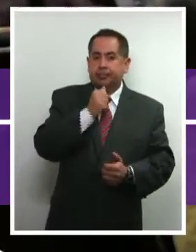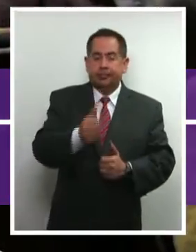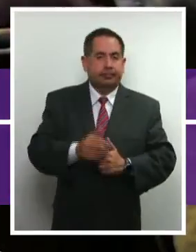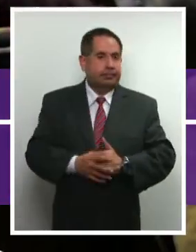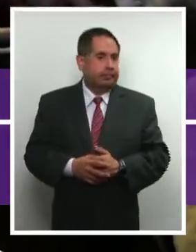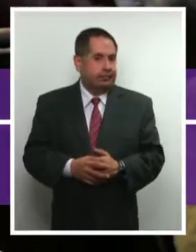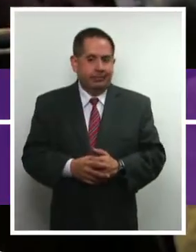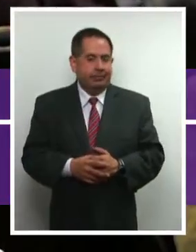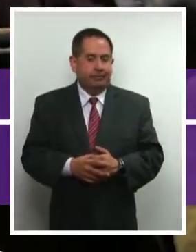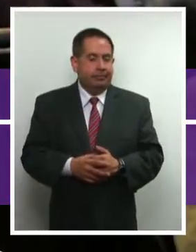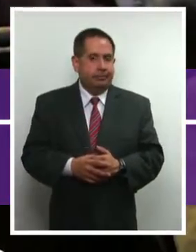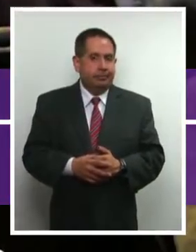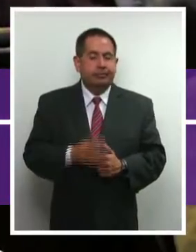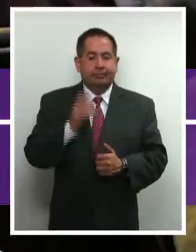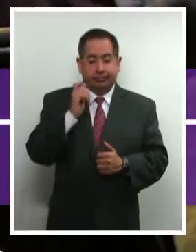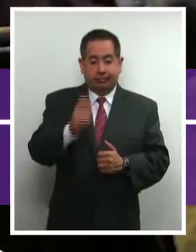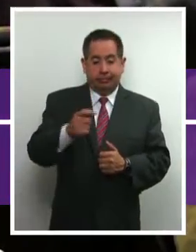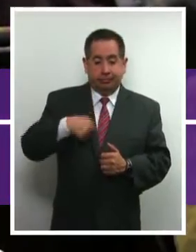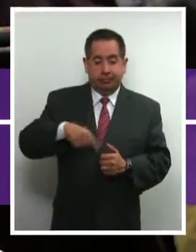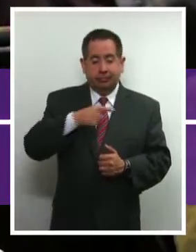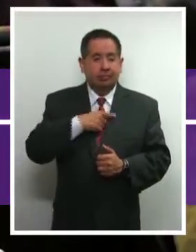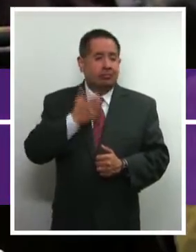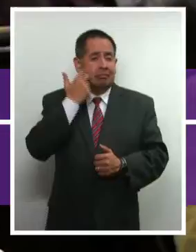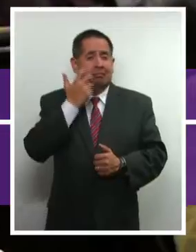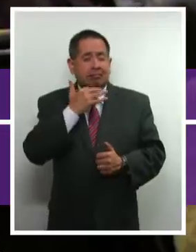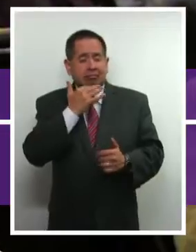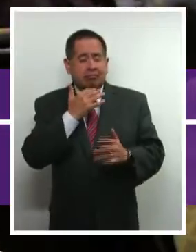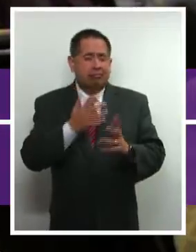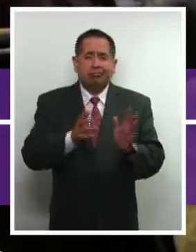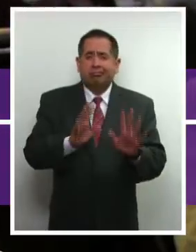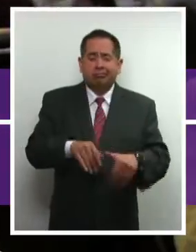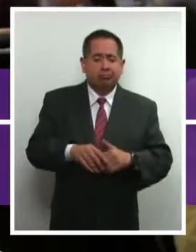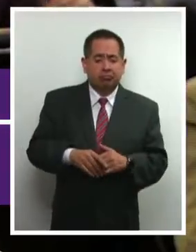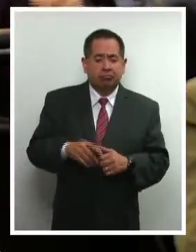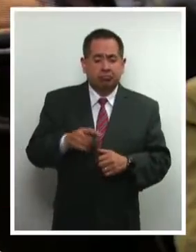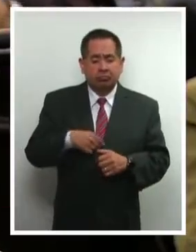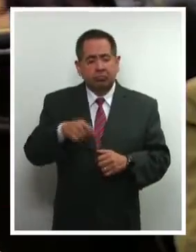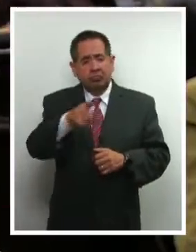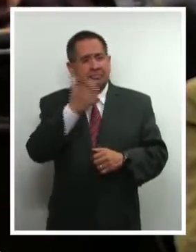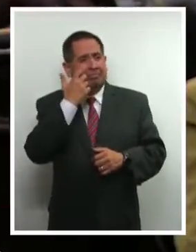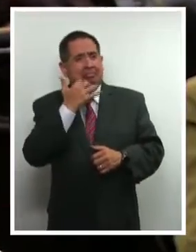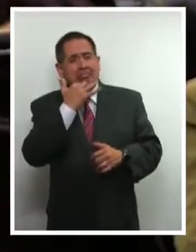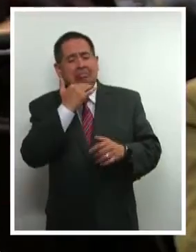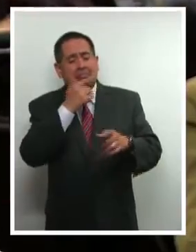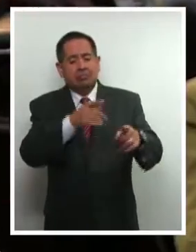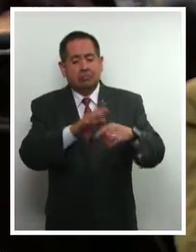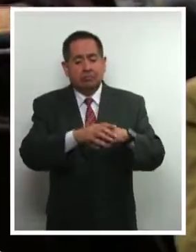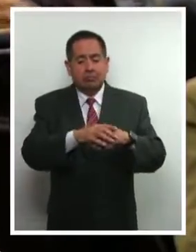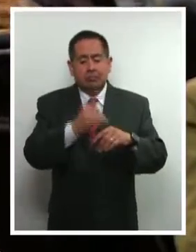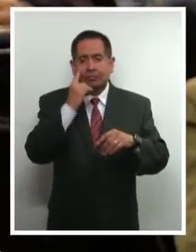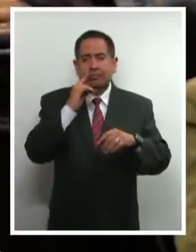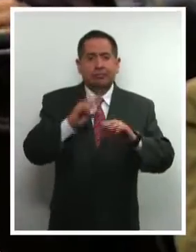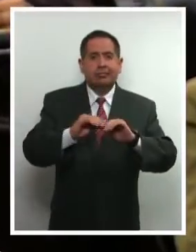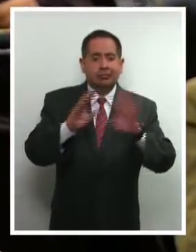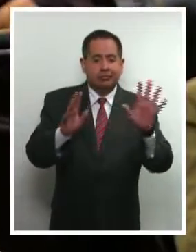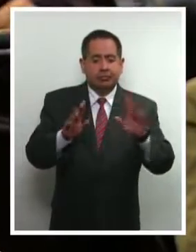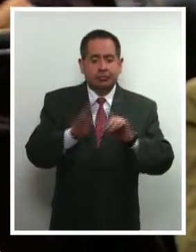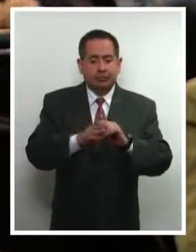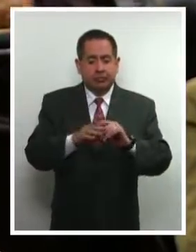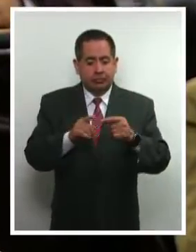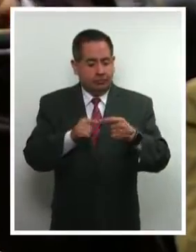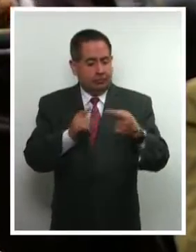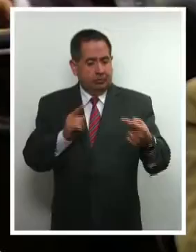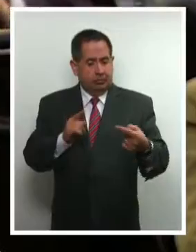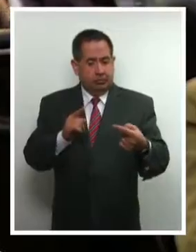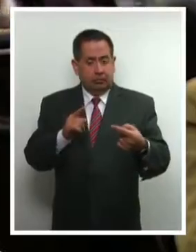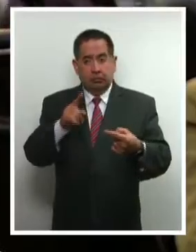eso tiene que ver con que les llamemos chantajistas, perdón, lo son, porque nos están diciendo con toda claridad que oponemos lo que